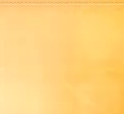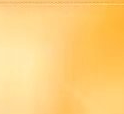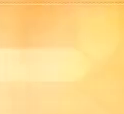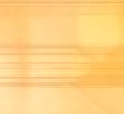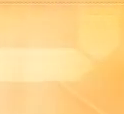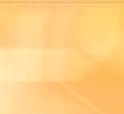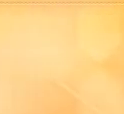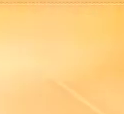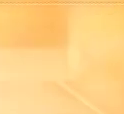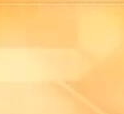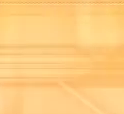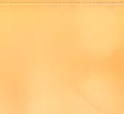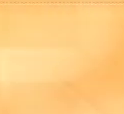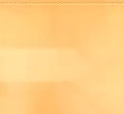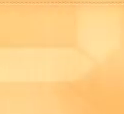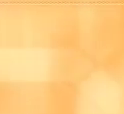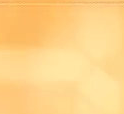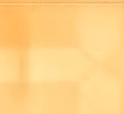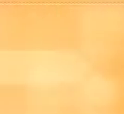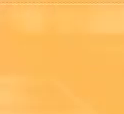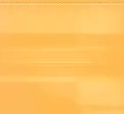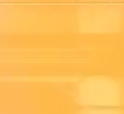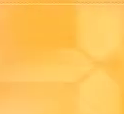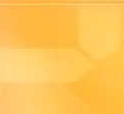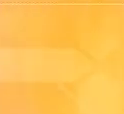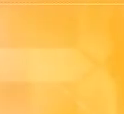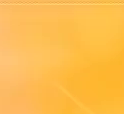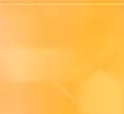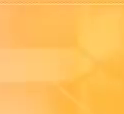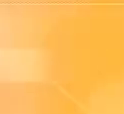Continúa La Pauta de Hoy.